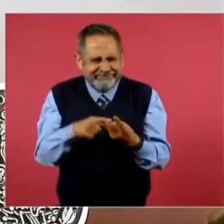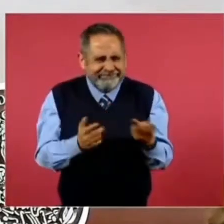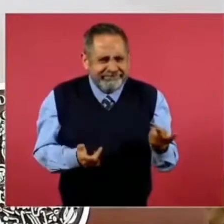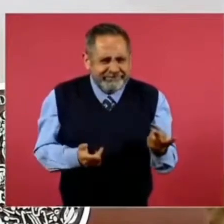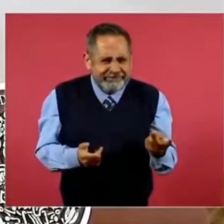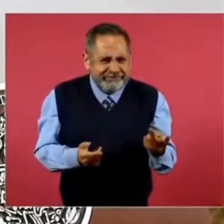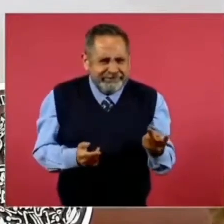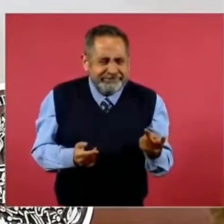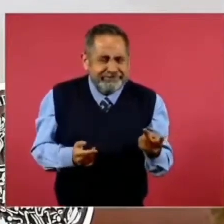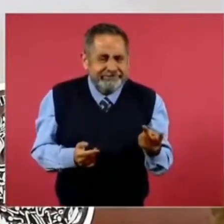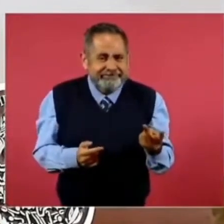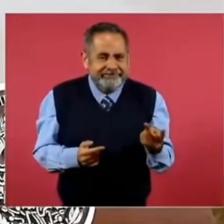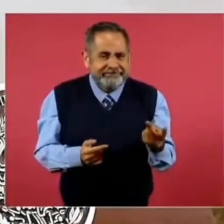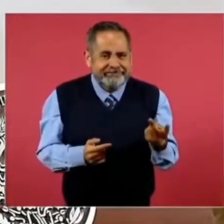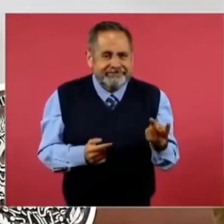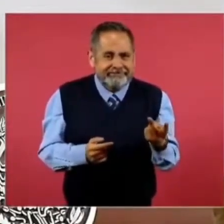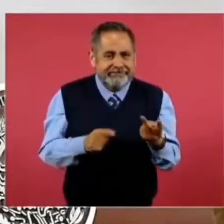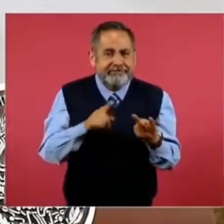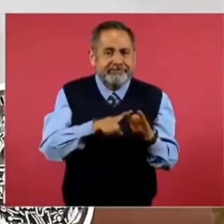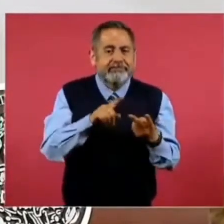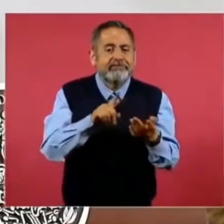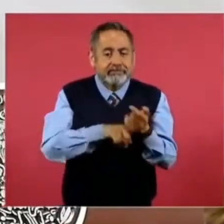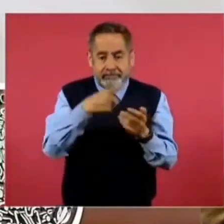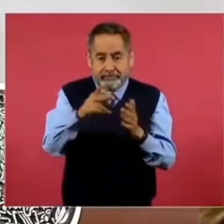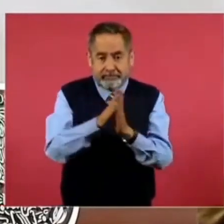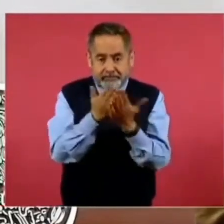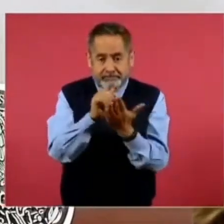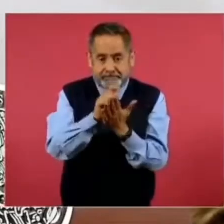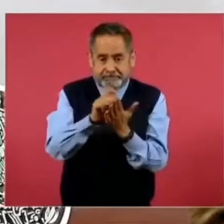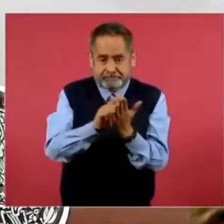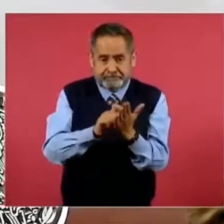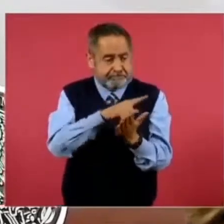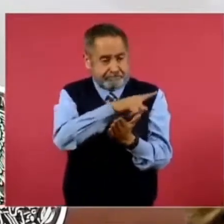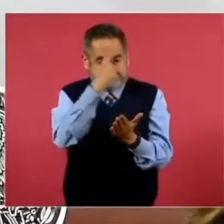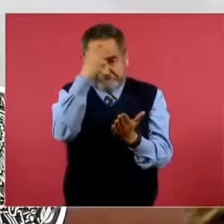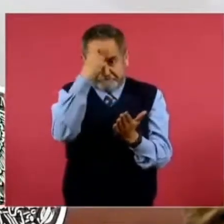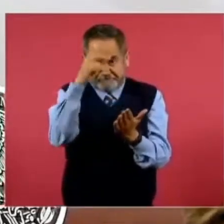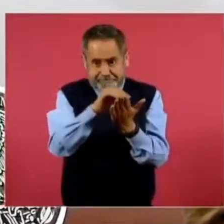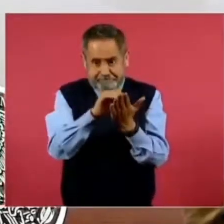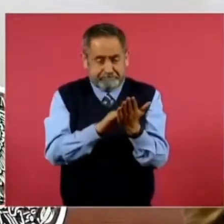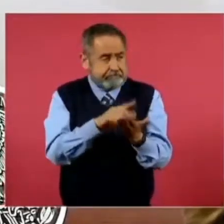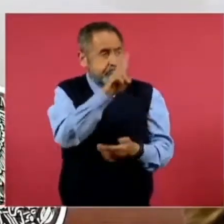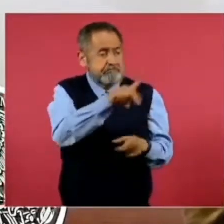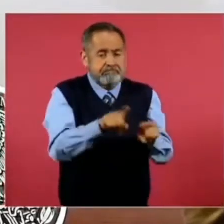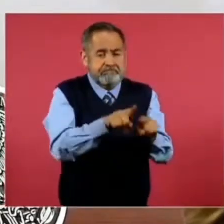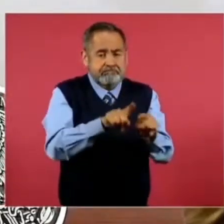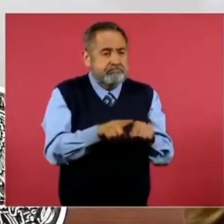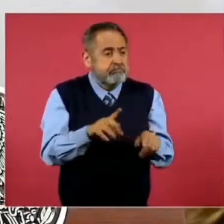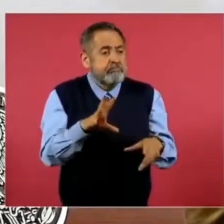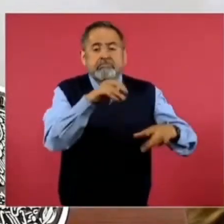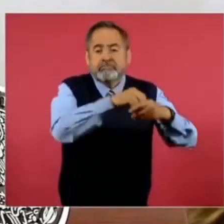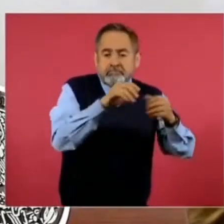que está en su libro y está también en ese juicio.